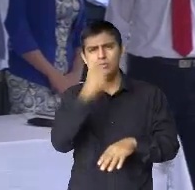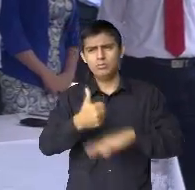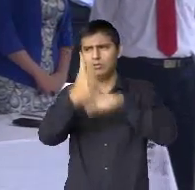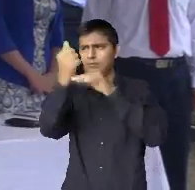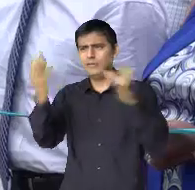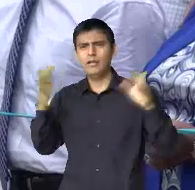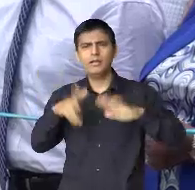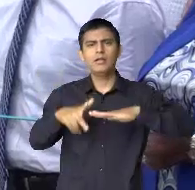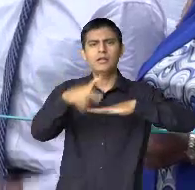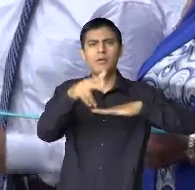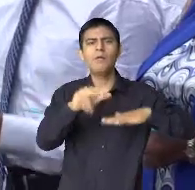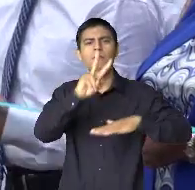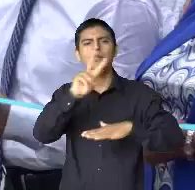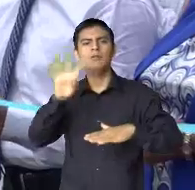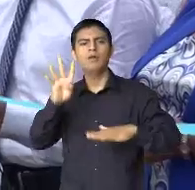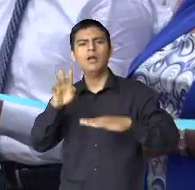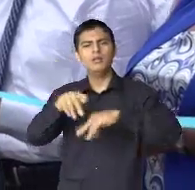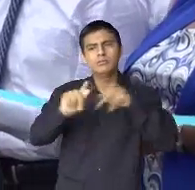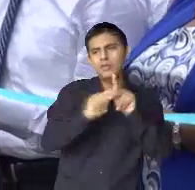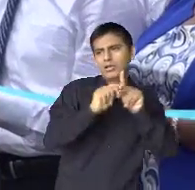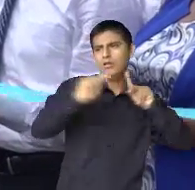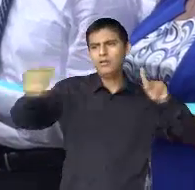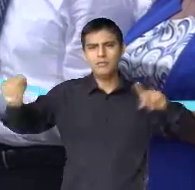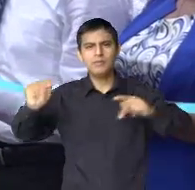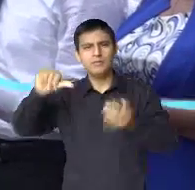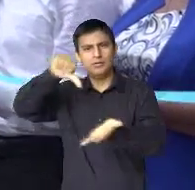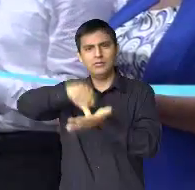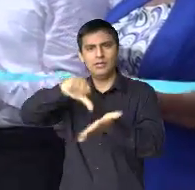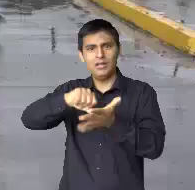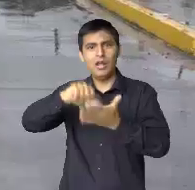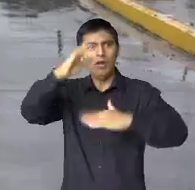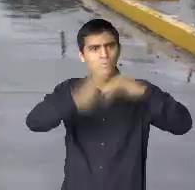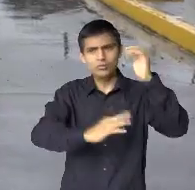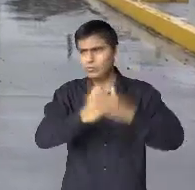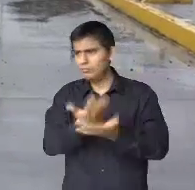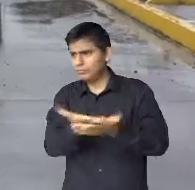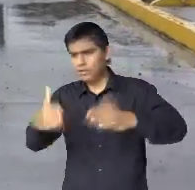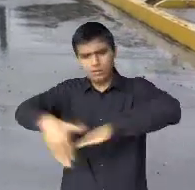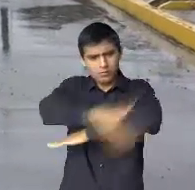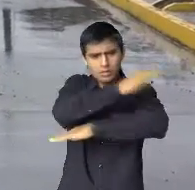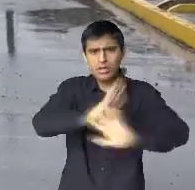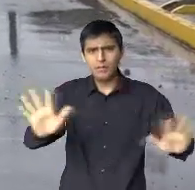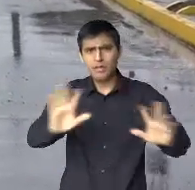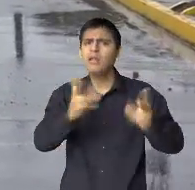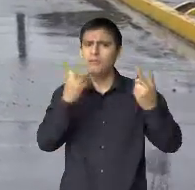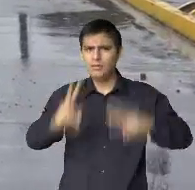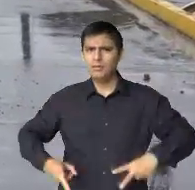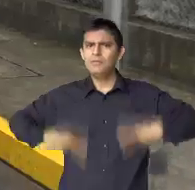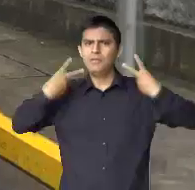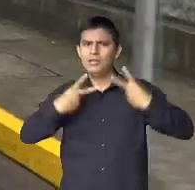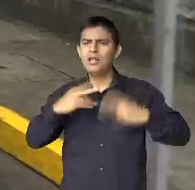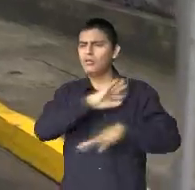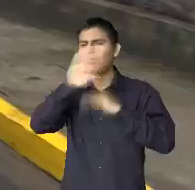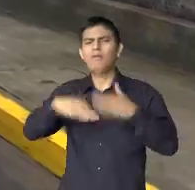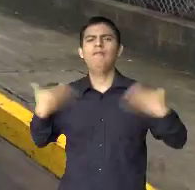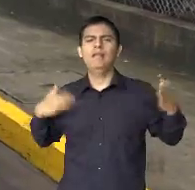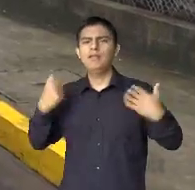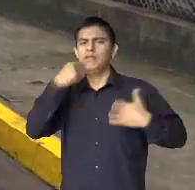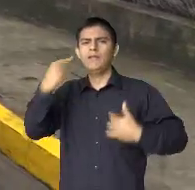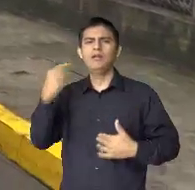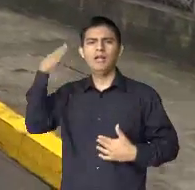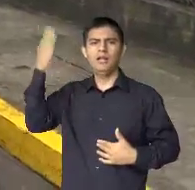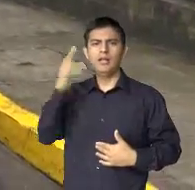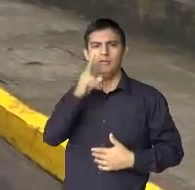más autoridades, inauguró los 24 kilómetros asfaltados en la ciudad. Esta obra no es solo asfalto, es vida. Por eso estamos